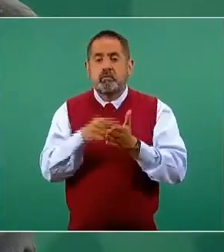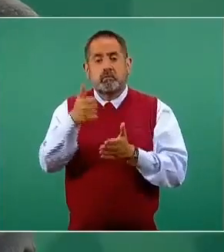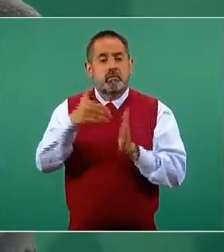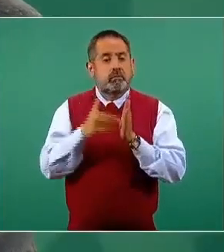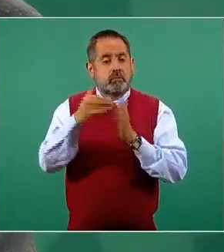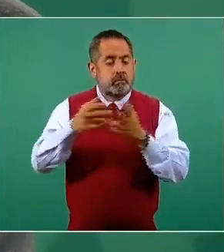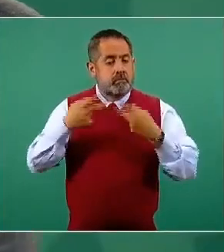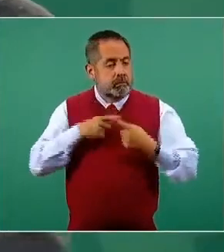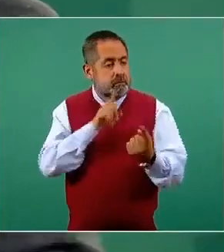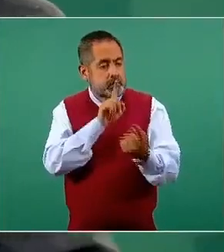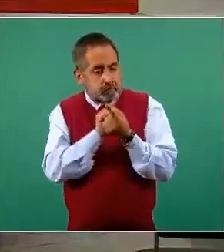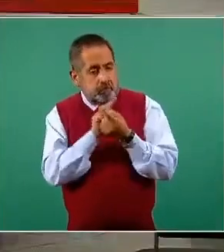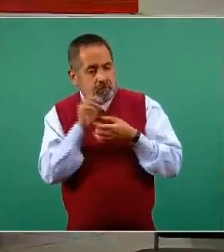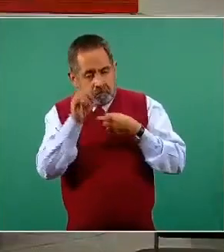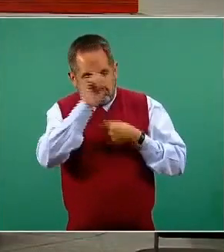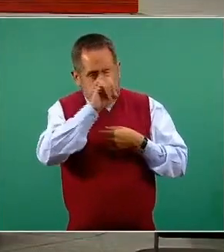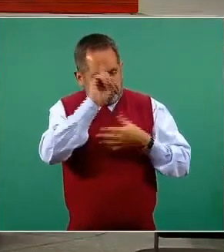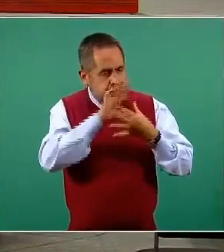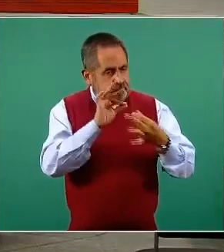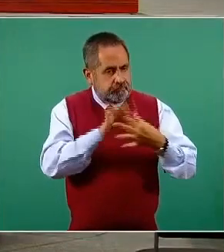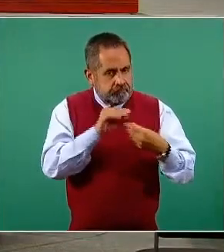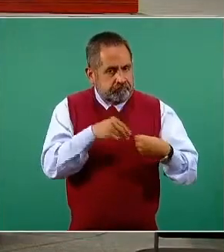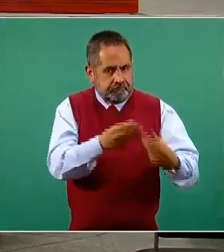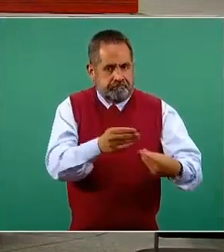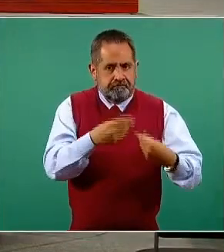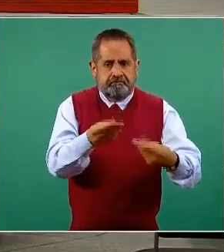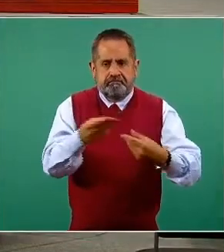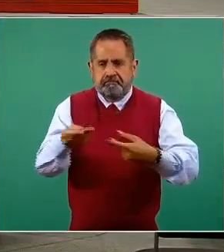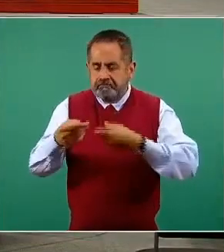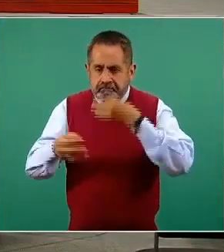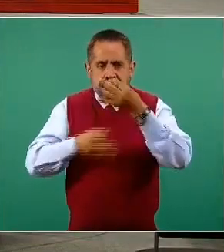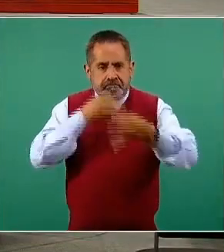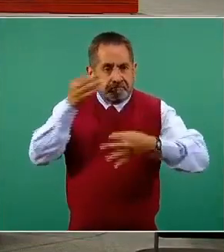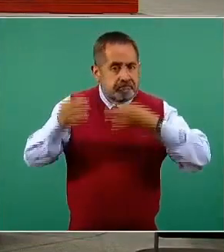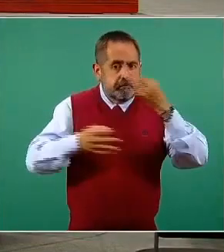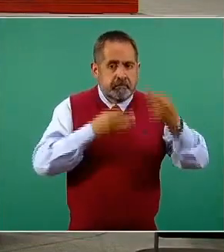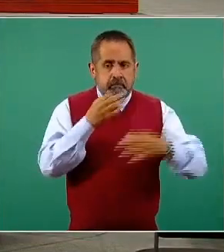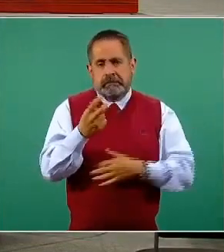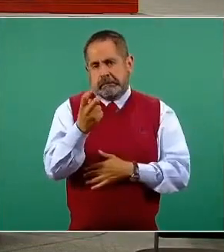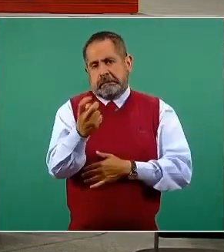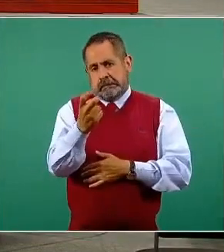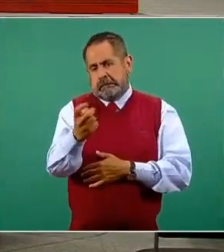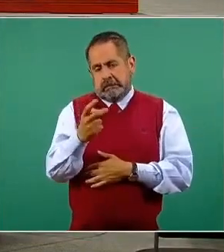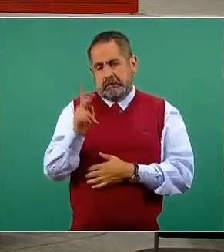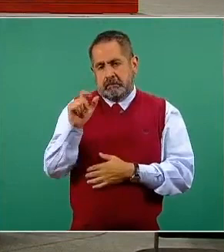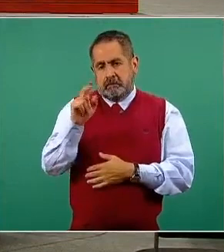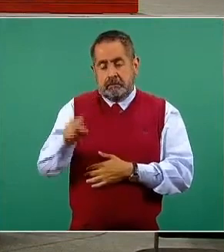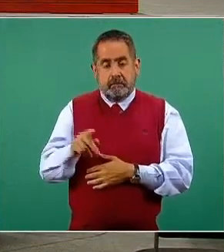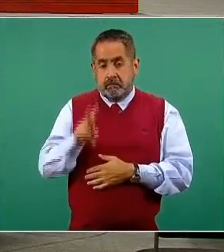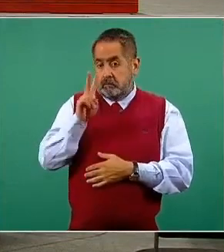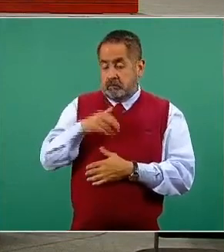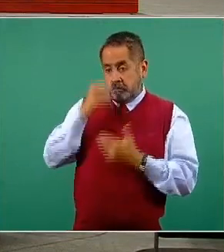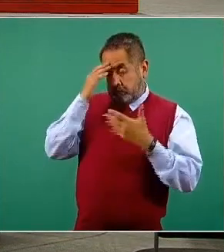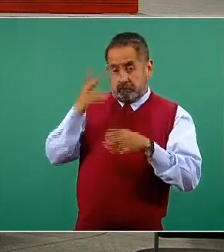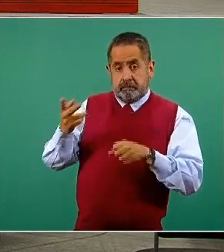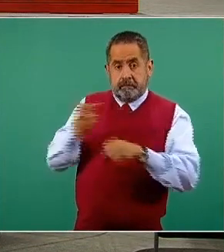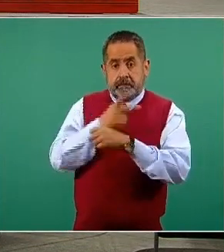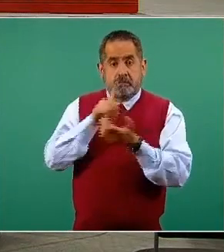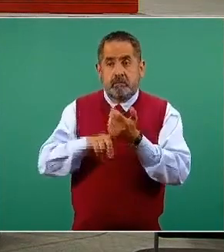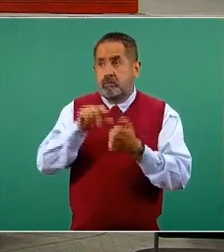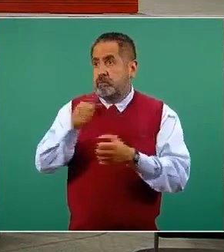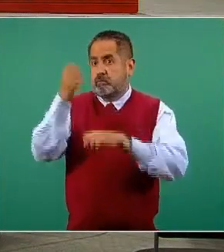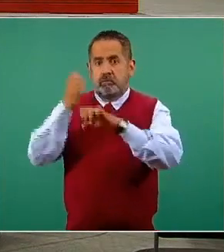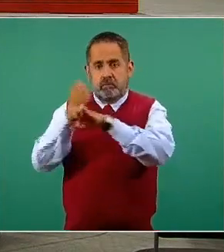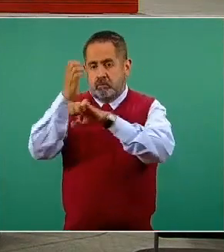de personas orientadas. Y bueno, pues esto como parte de la estrategia, desconozco exactamente qué ha sucedido en otros